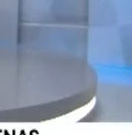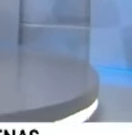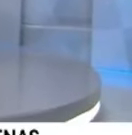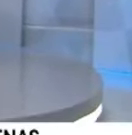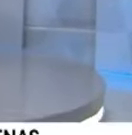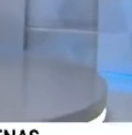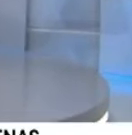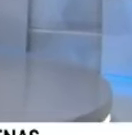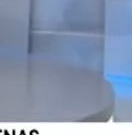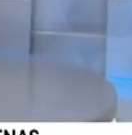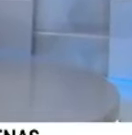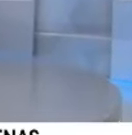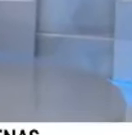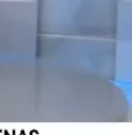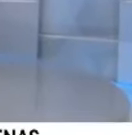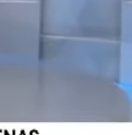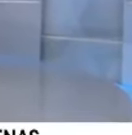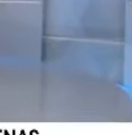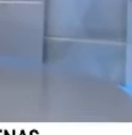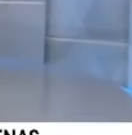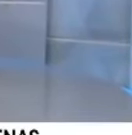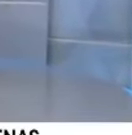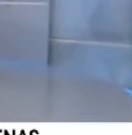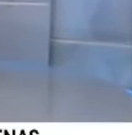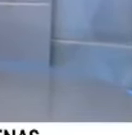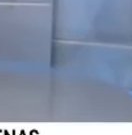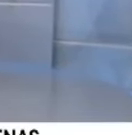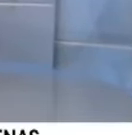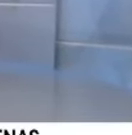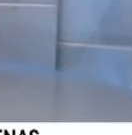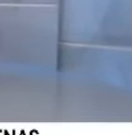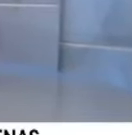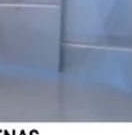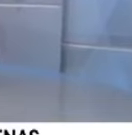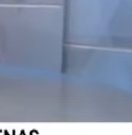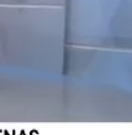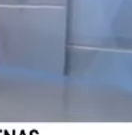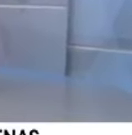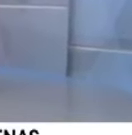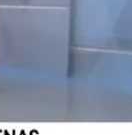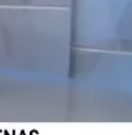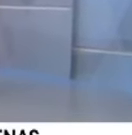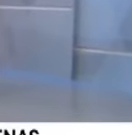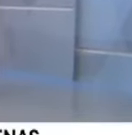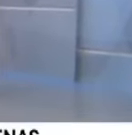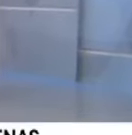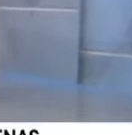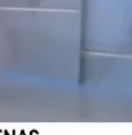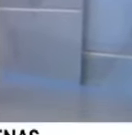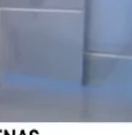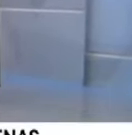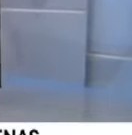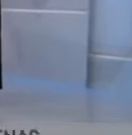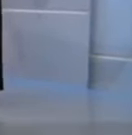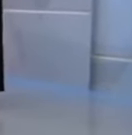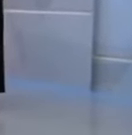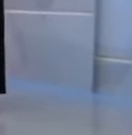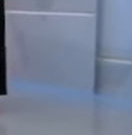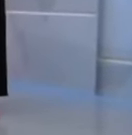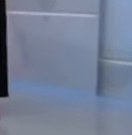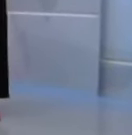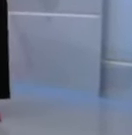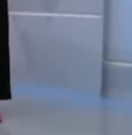Culiaca, Perla, Asquizoma, Arrutata, Parasta, Huachapura, Silla, Chuyimbampi, Jayaya, Para, Perú, Suyusa, Curja, Kisa, Marca, Chilgilat,